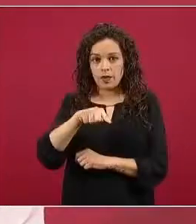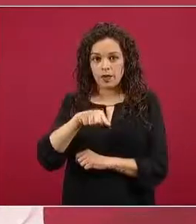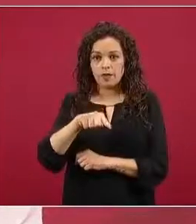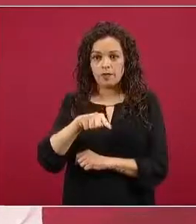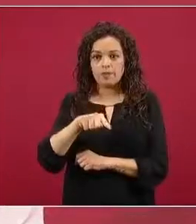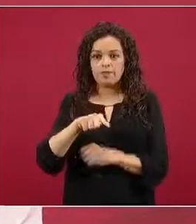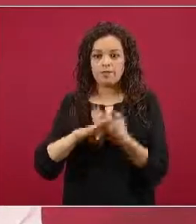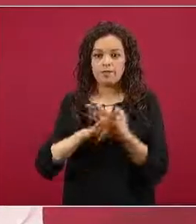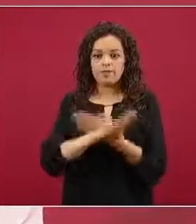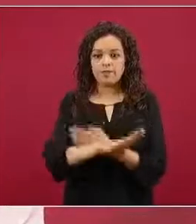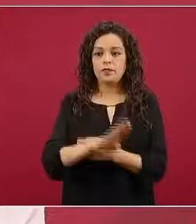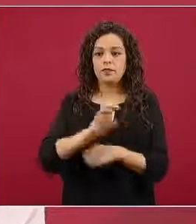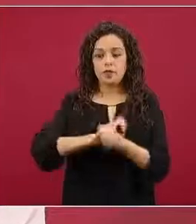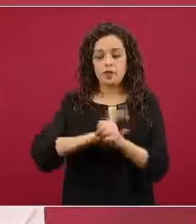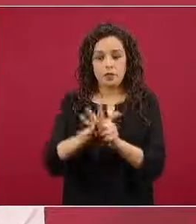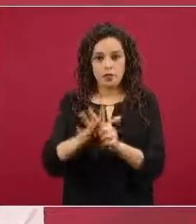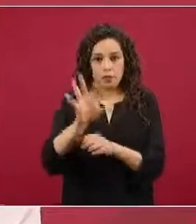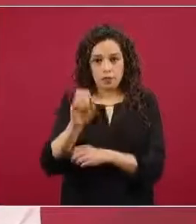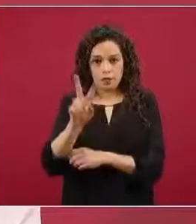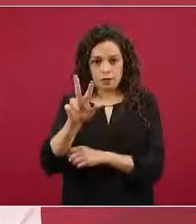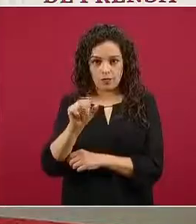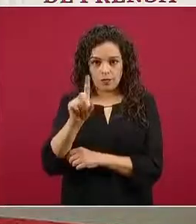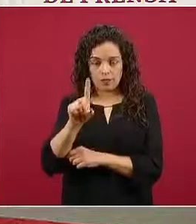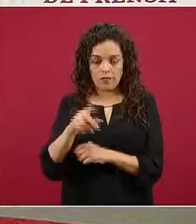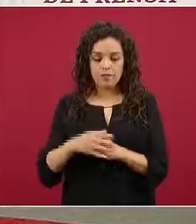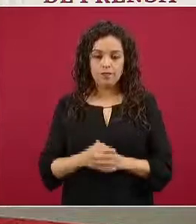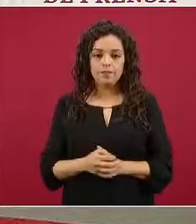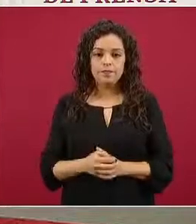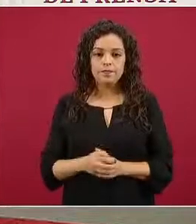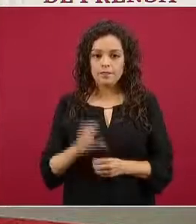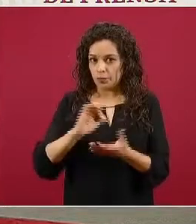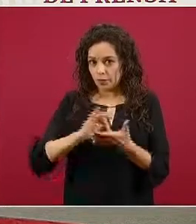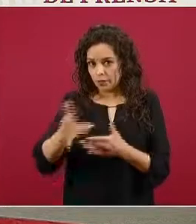COVID. Muchas gracias.